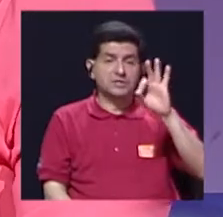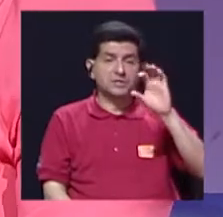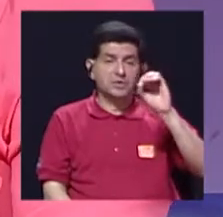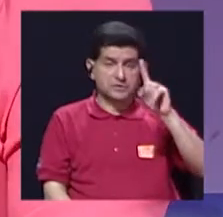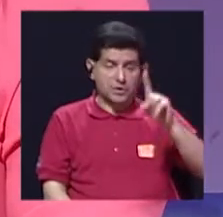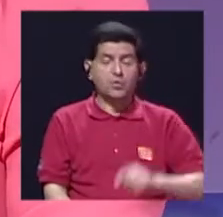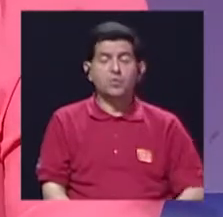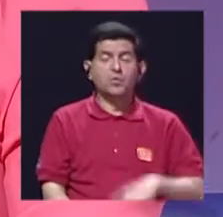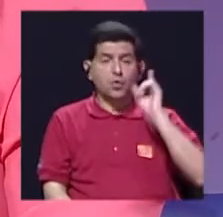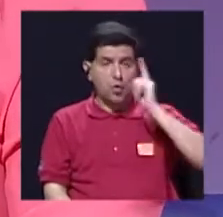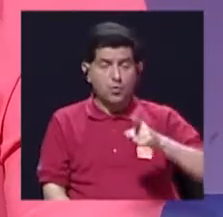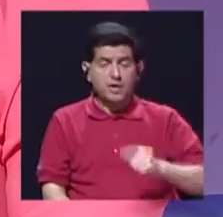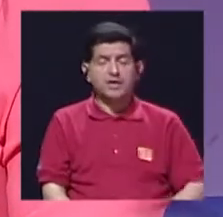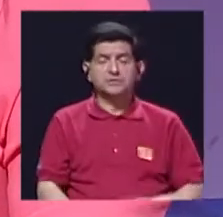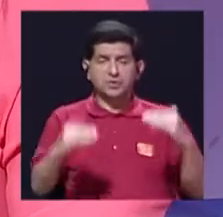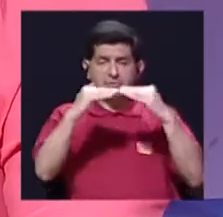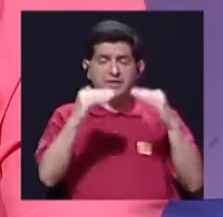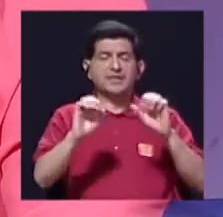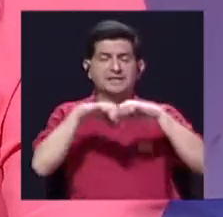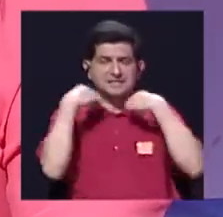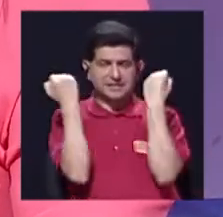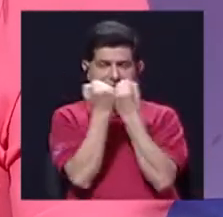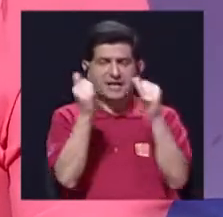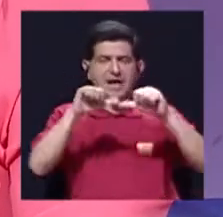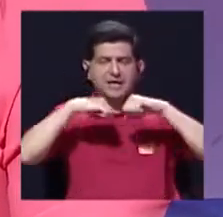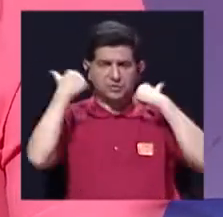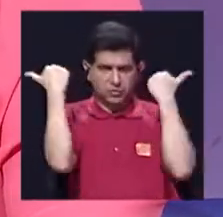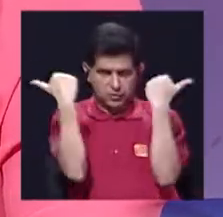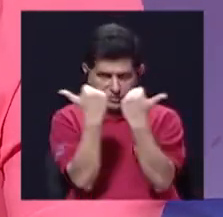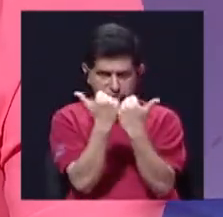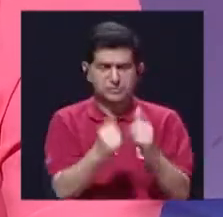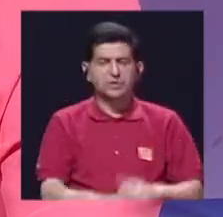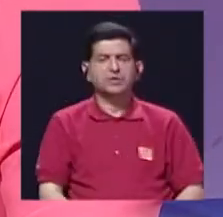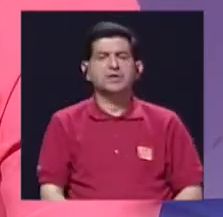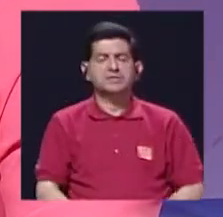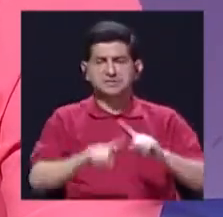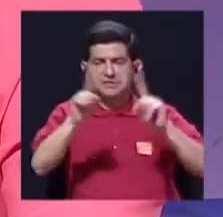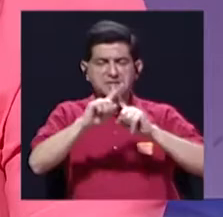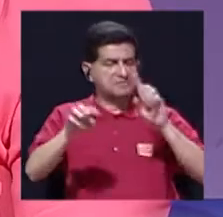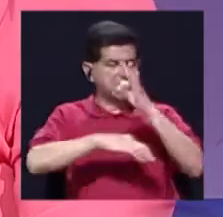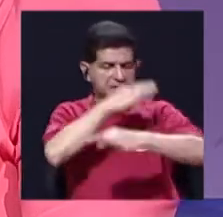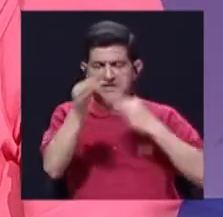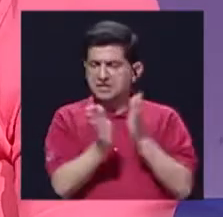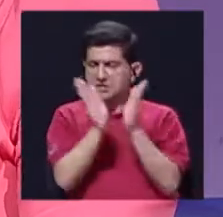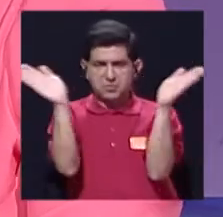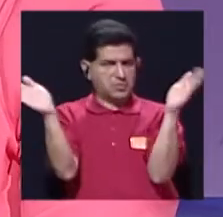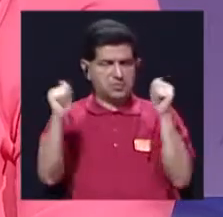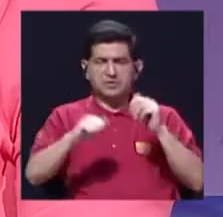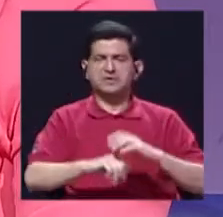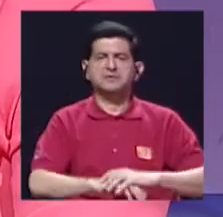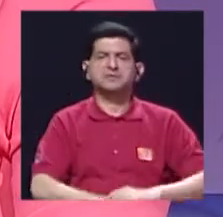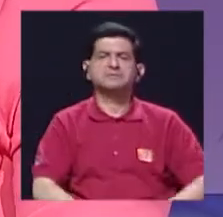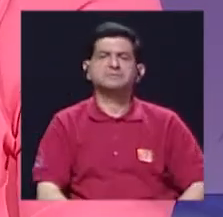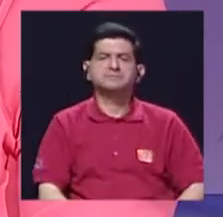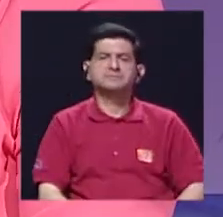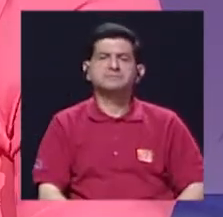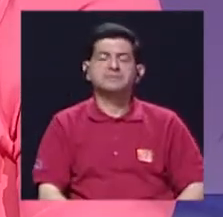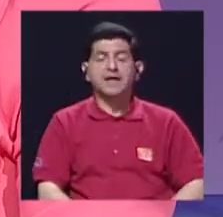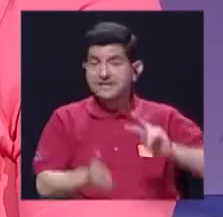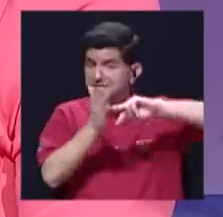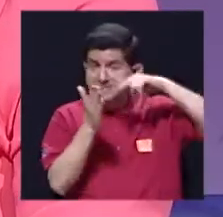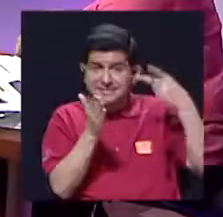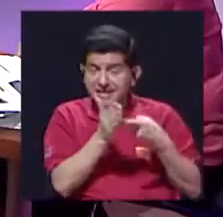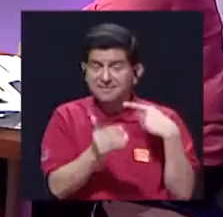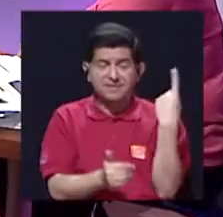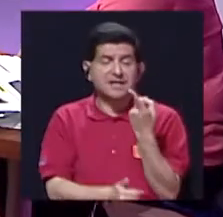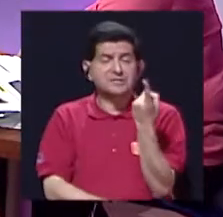haya paridad en sindicatos, asociaciones solidaristas, en asociaciones en general, ¿verdad? Ajá. O sea que